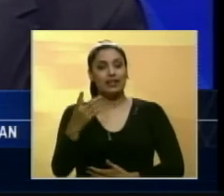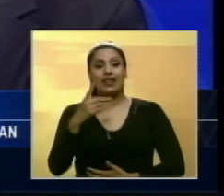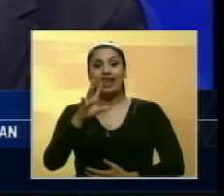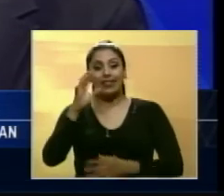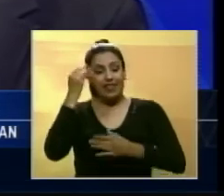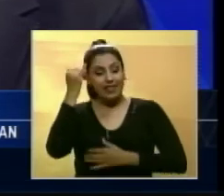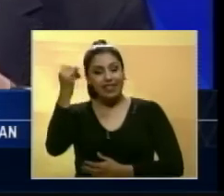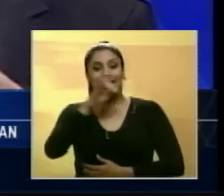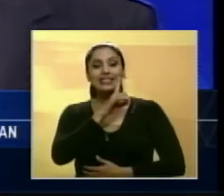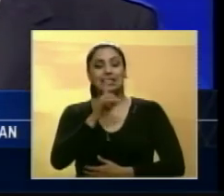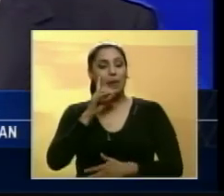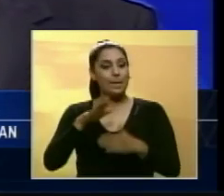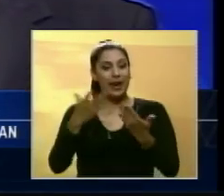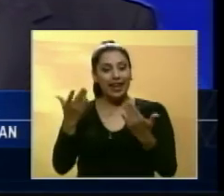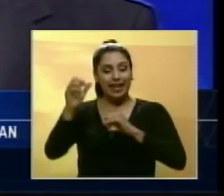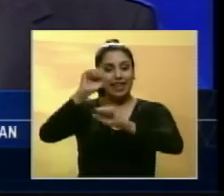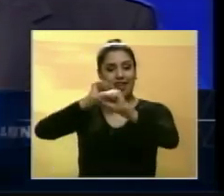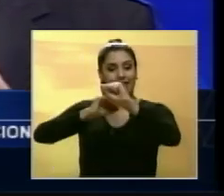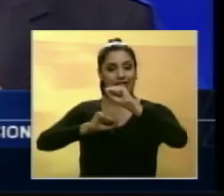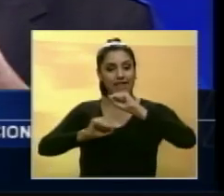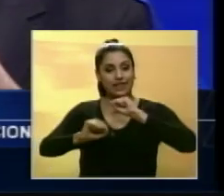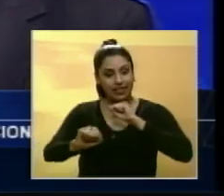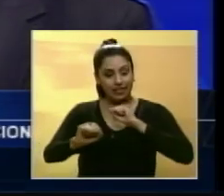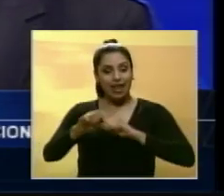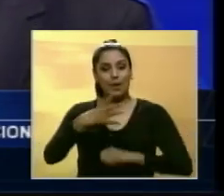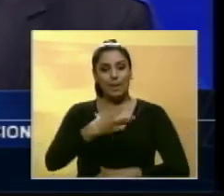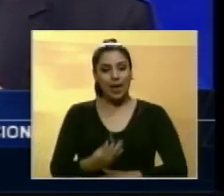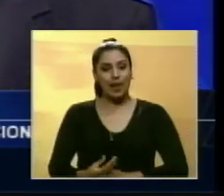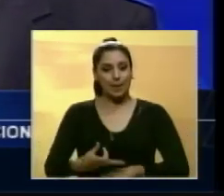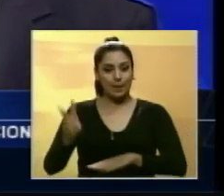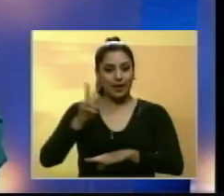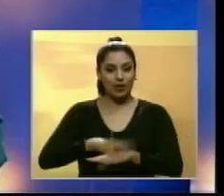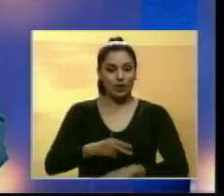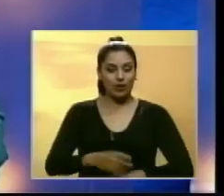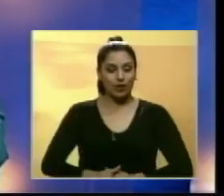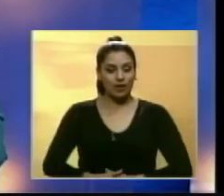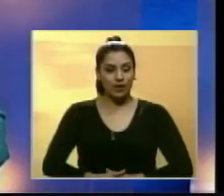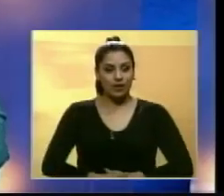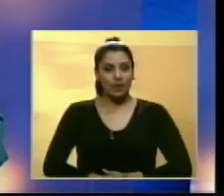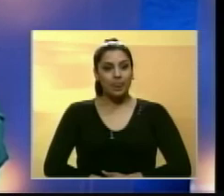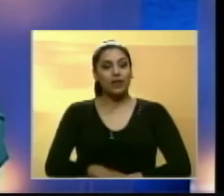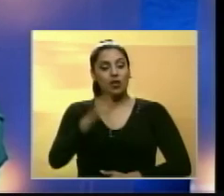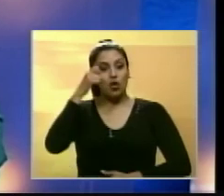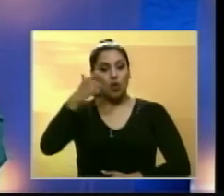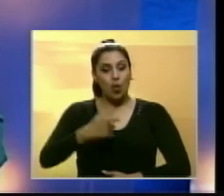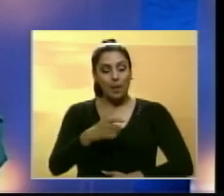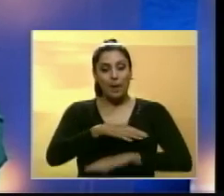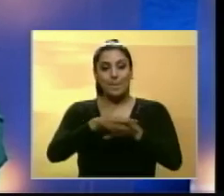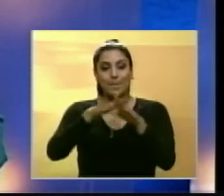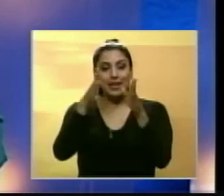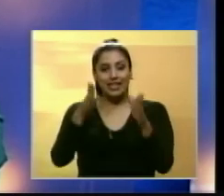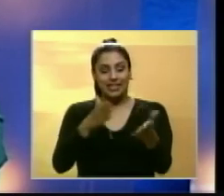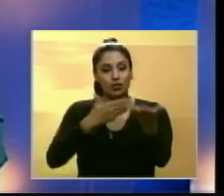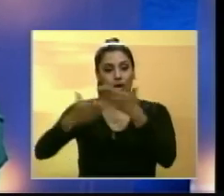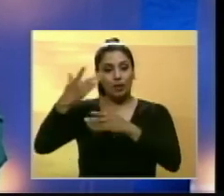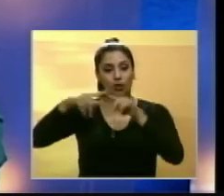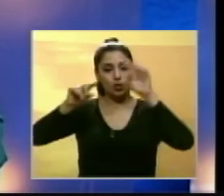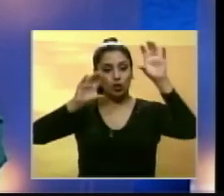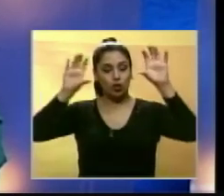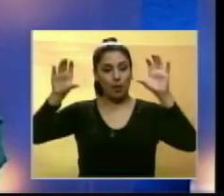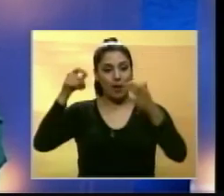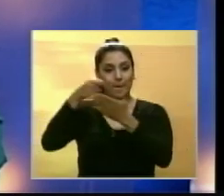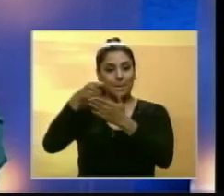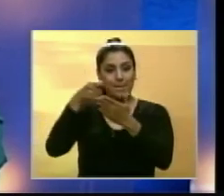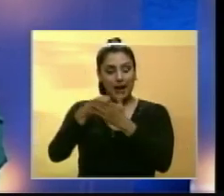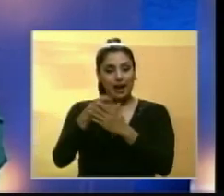lo inteligente para evitar males mayores. Jesús Farías, ministro para Comercio Exterior e